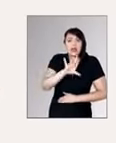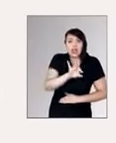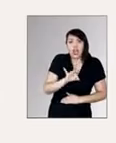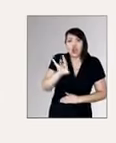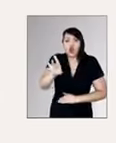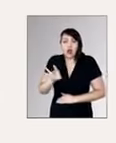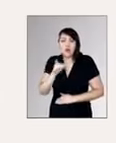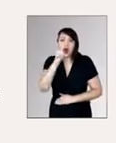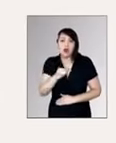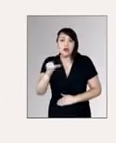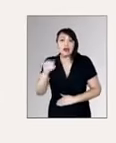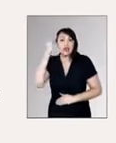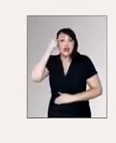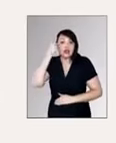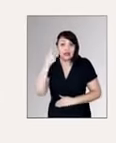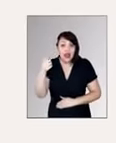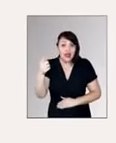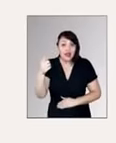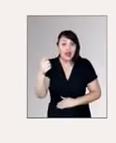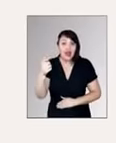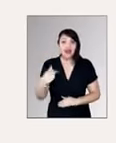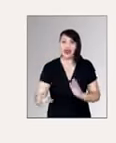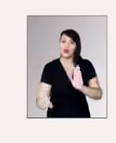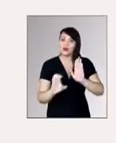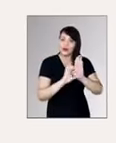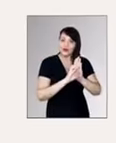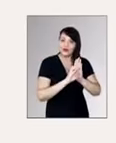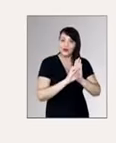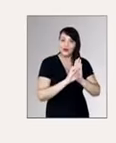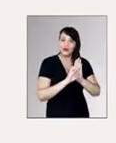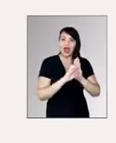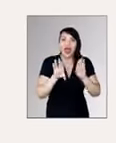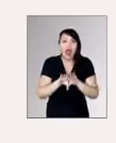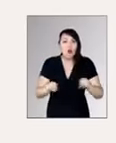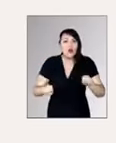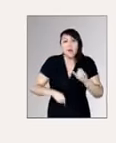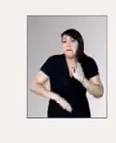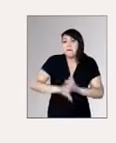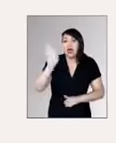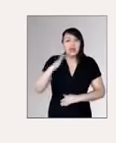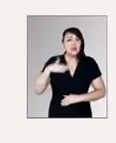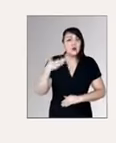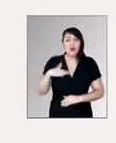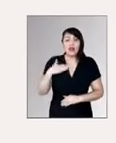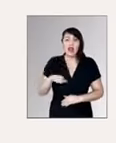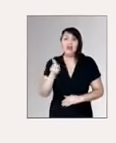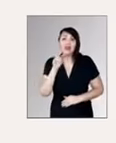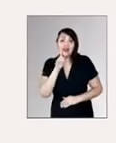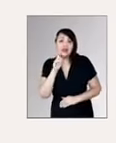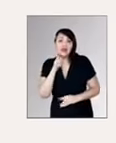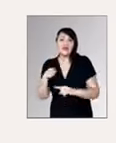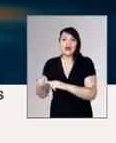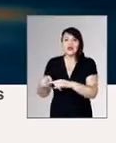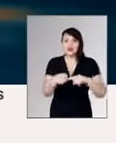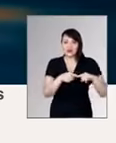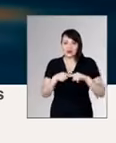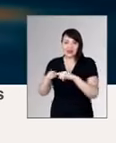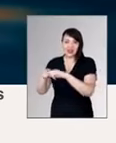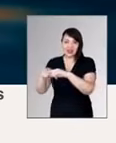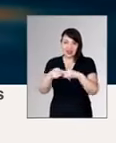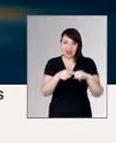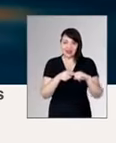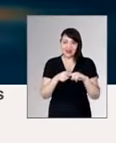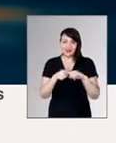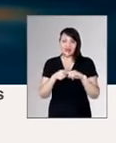escojamos a las personas que entiendan que la Constitución es el acuerdo más importante que puede tener una sociedad. Y que en